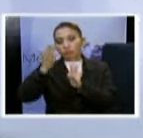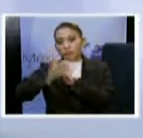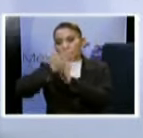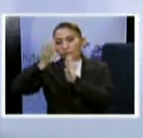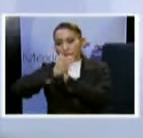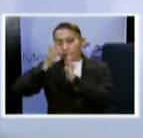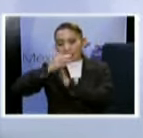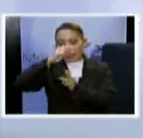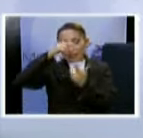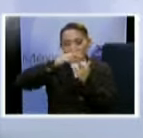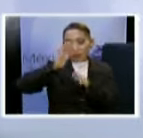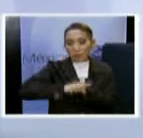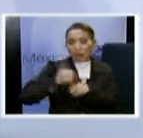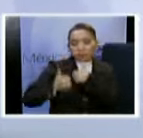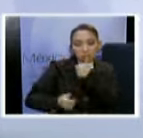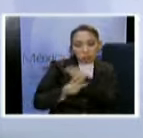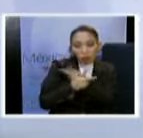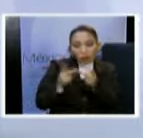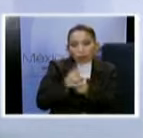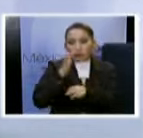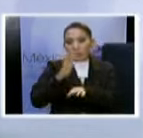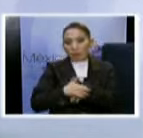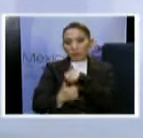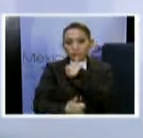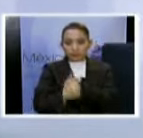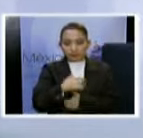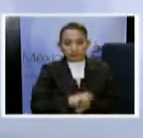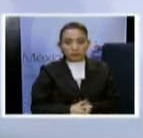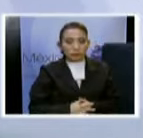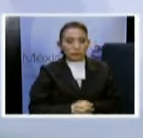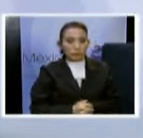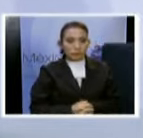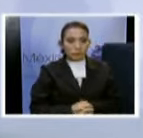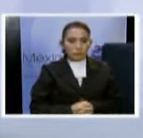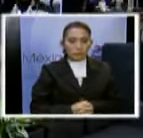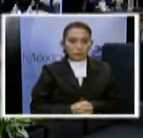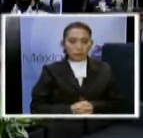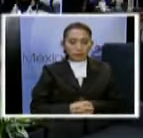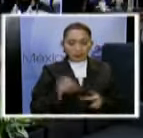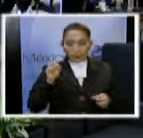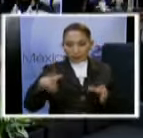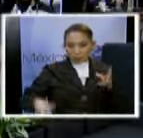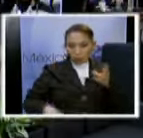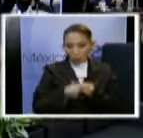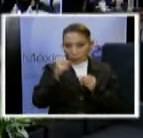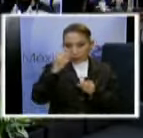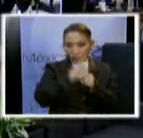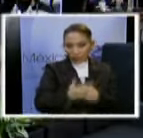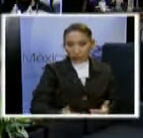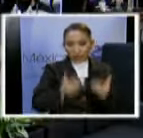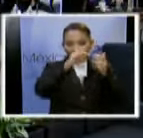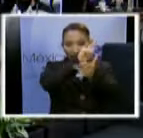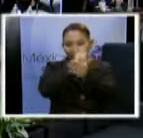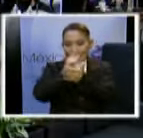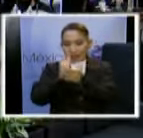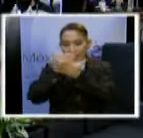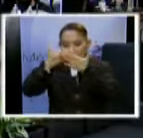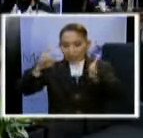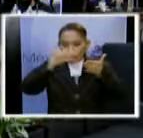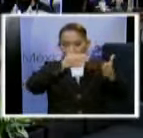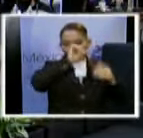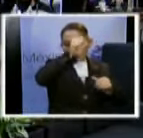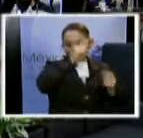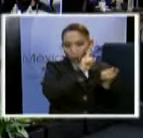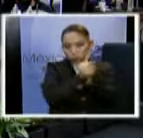de una región más productiva y más competitiva. Aunado a las oportunidades de negocio, las reformas abren otros espacios de